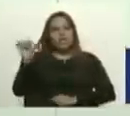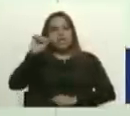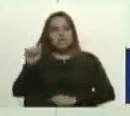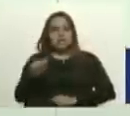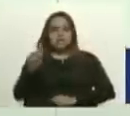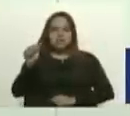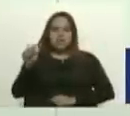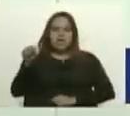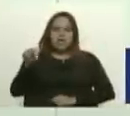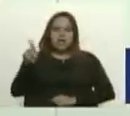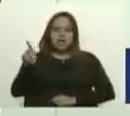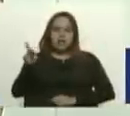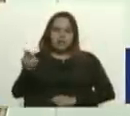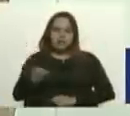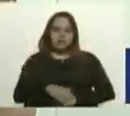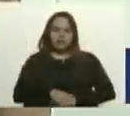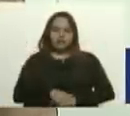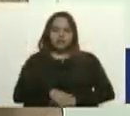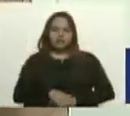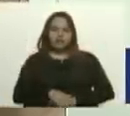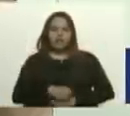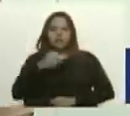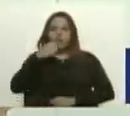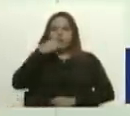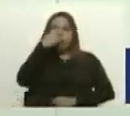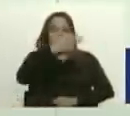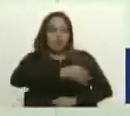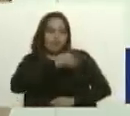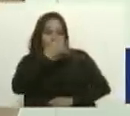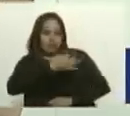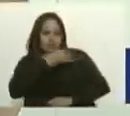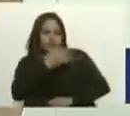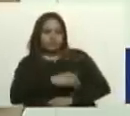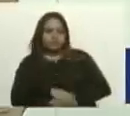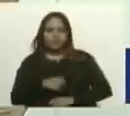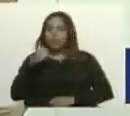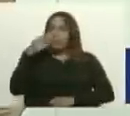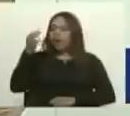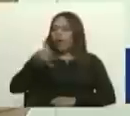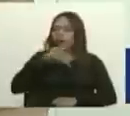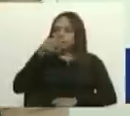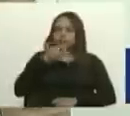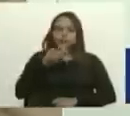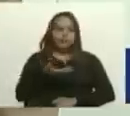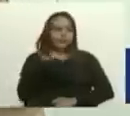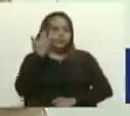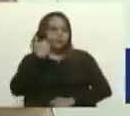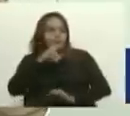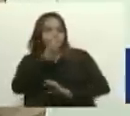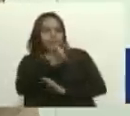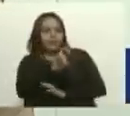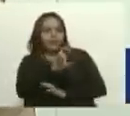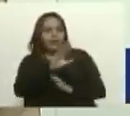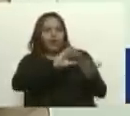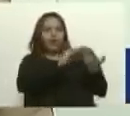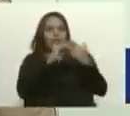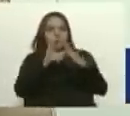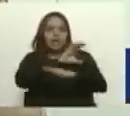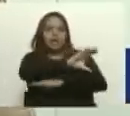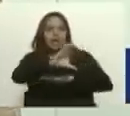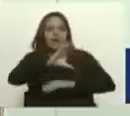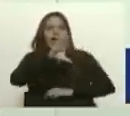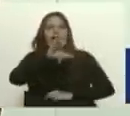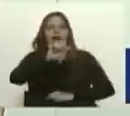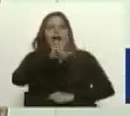Buenas tardes. Buenas tardes. El pasado viernes, la comunidad del Caribe, CARICOM, pidió